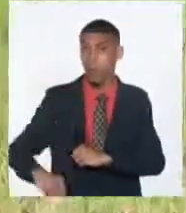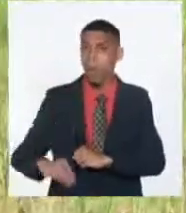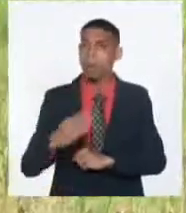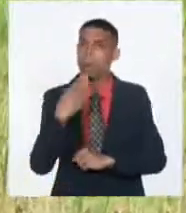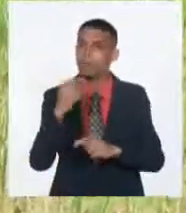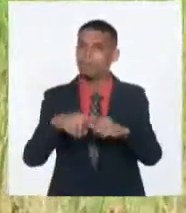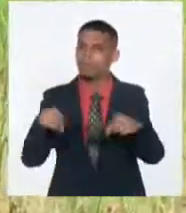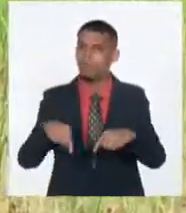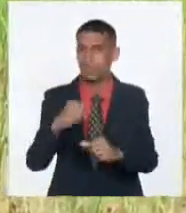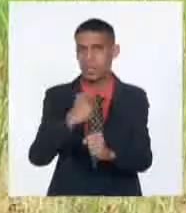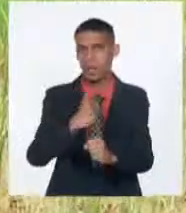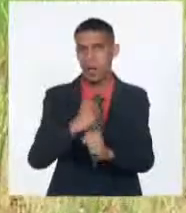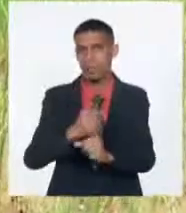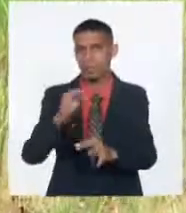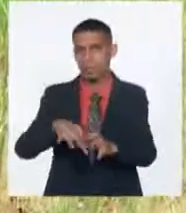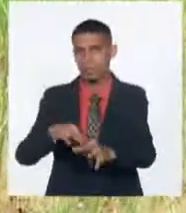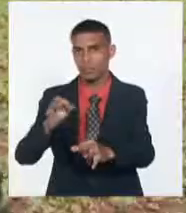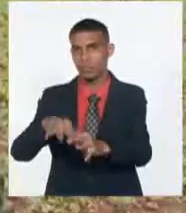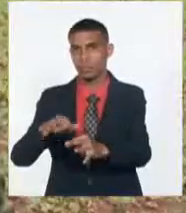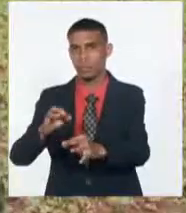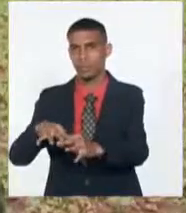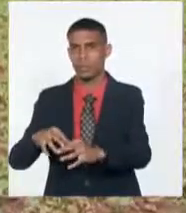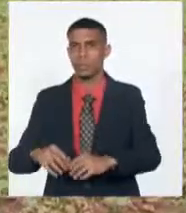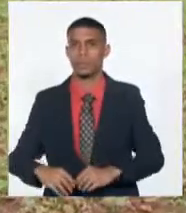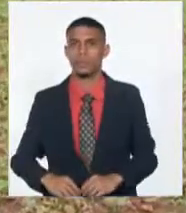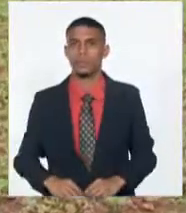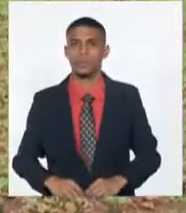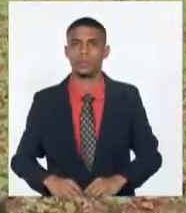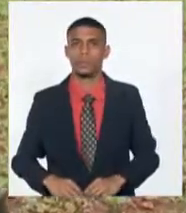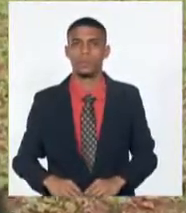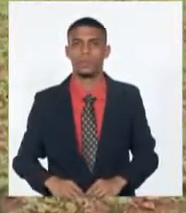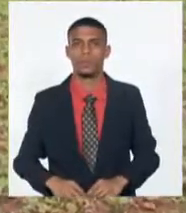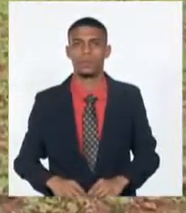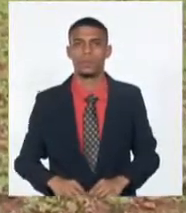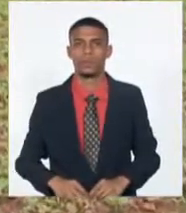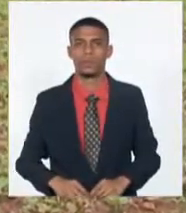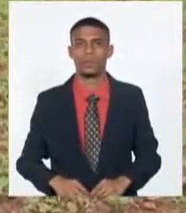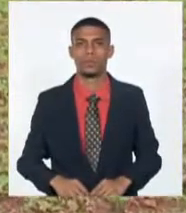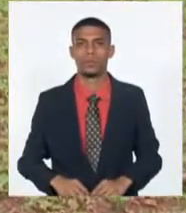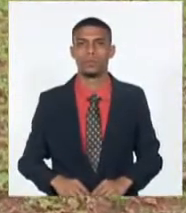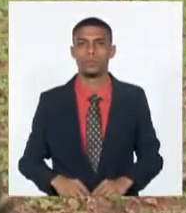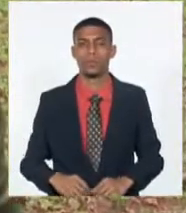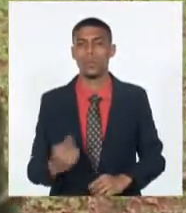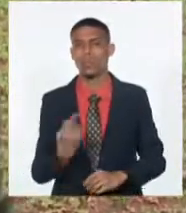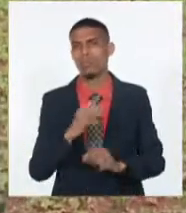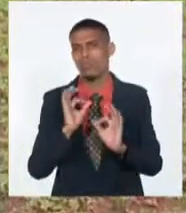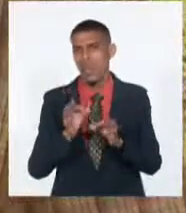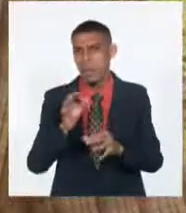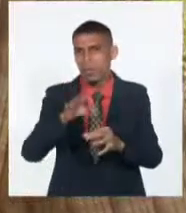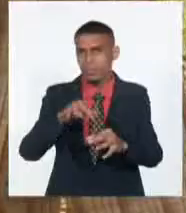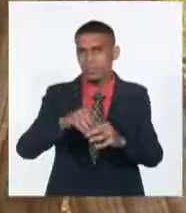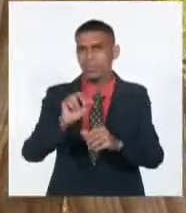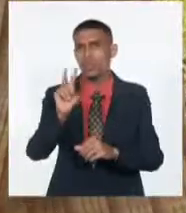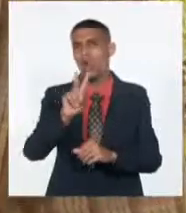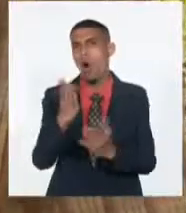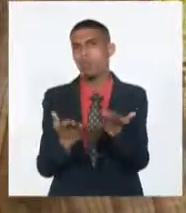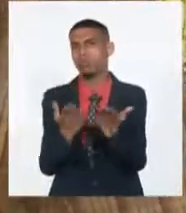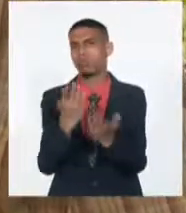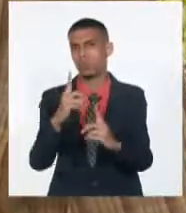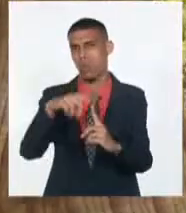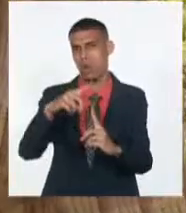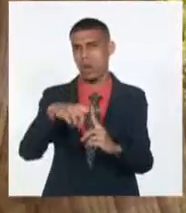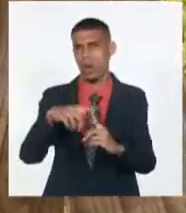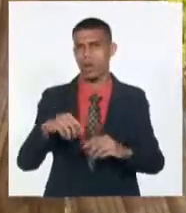bastante aceptable. Esperamos un rendimiento de 2 toneladas por hectárea, 1.5 toneladas por hectárea. Yo estoy